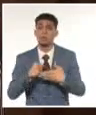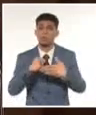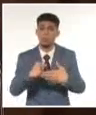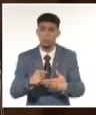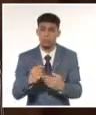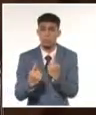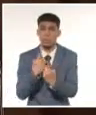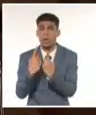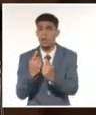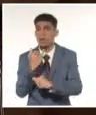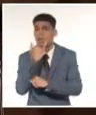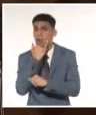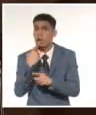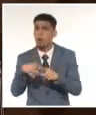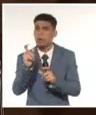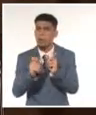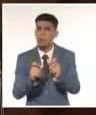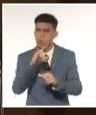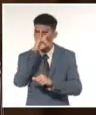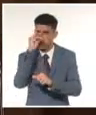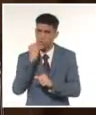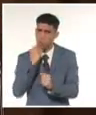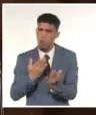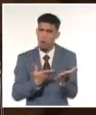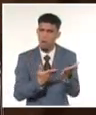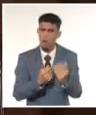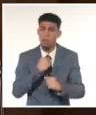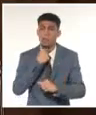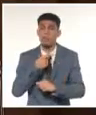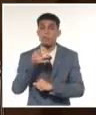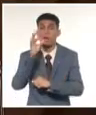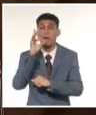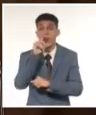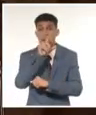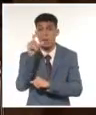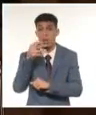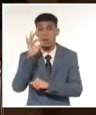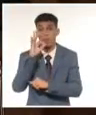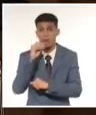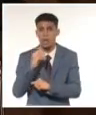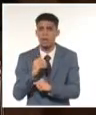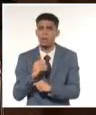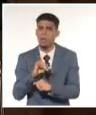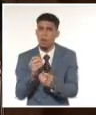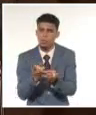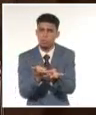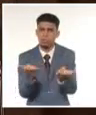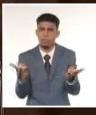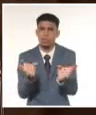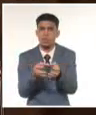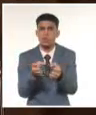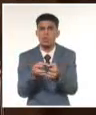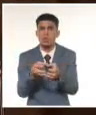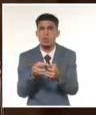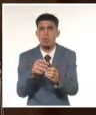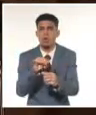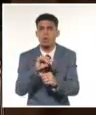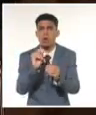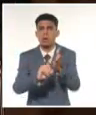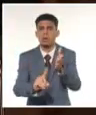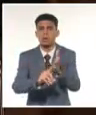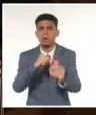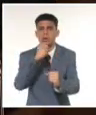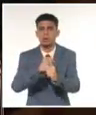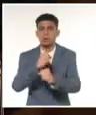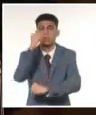lo necesitan, brindando el café y el apoyo a las incansables brigadas de linieros eléctricos, de comunicaciones o a